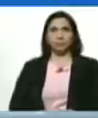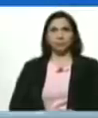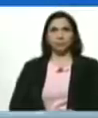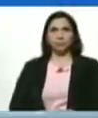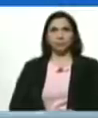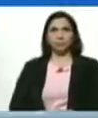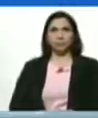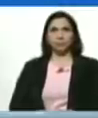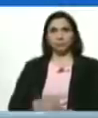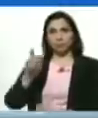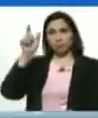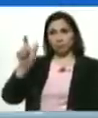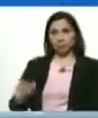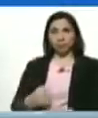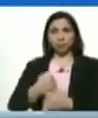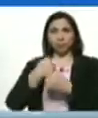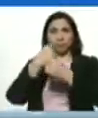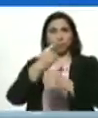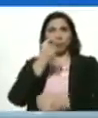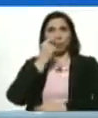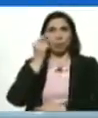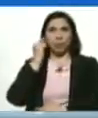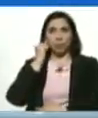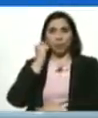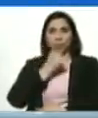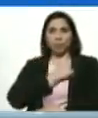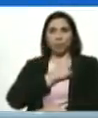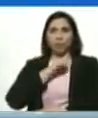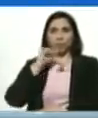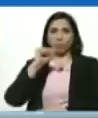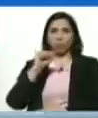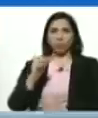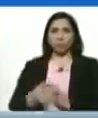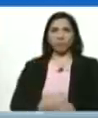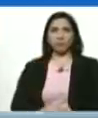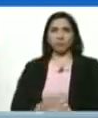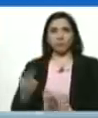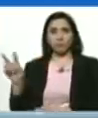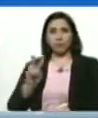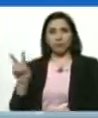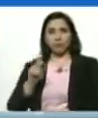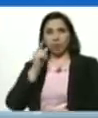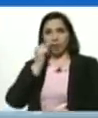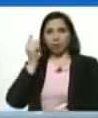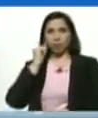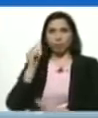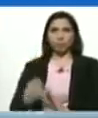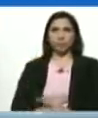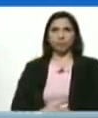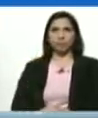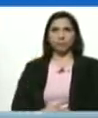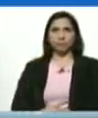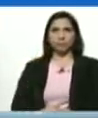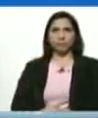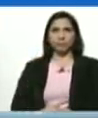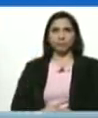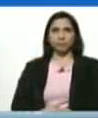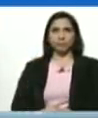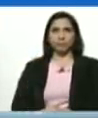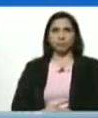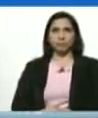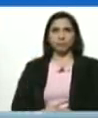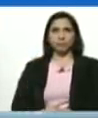ciudadanas queridos ciudadanos compatriotas venezolanos y venezolanas y